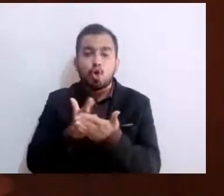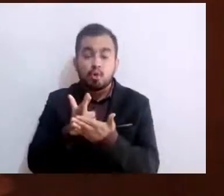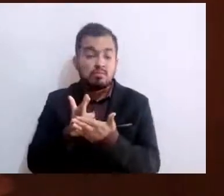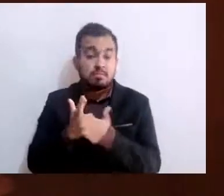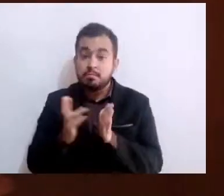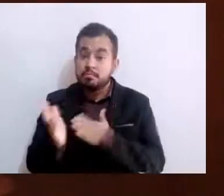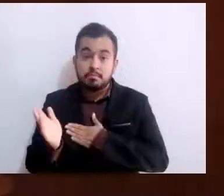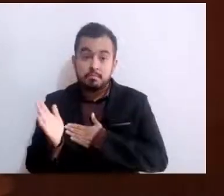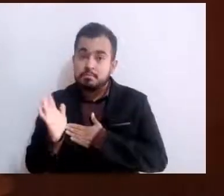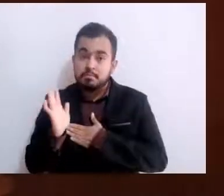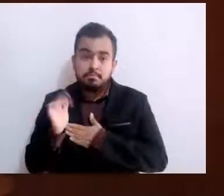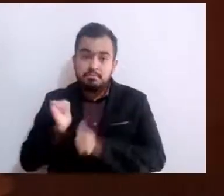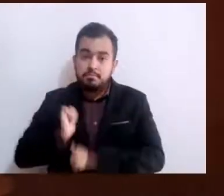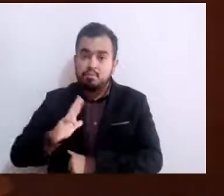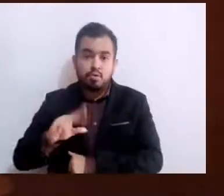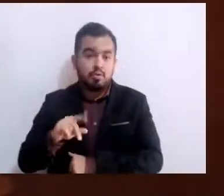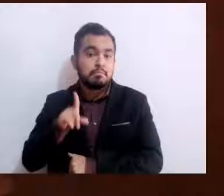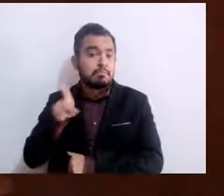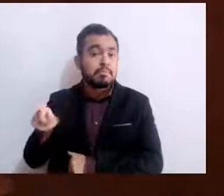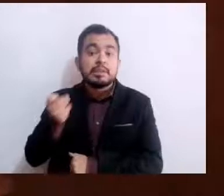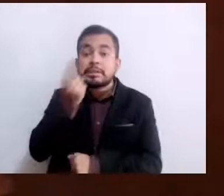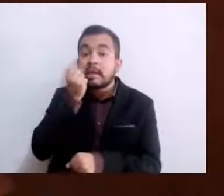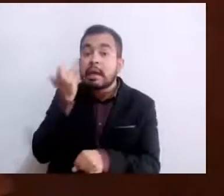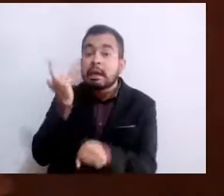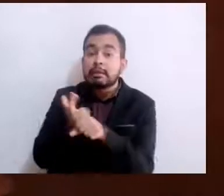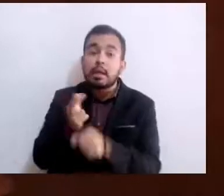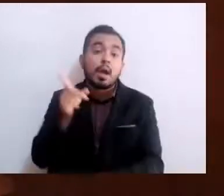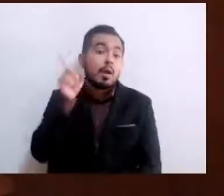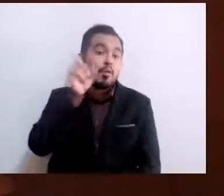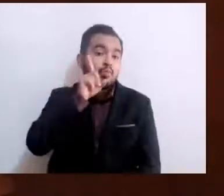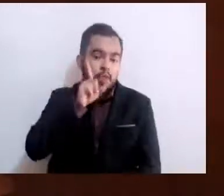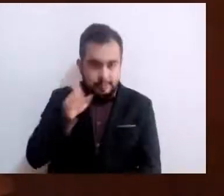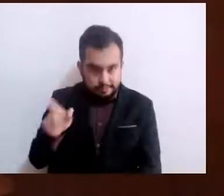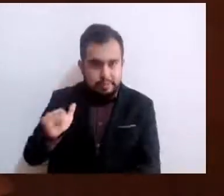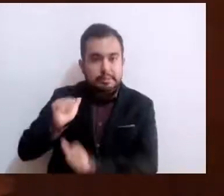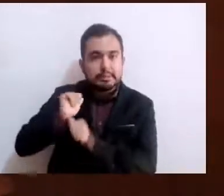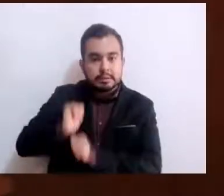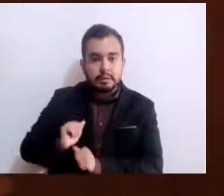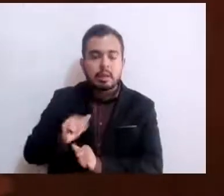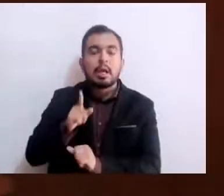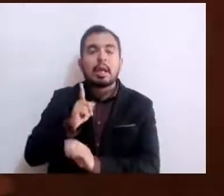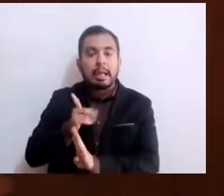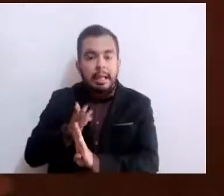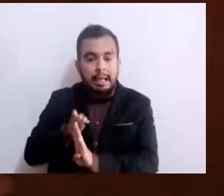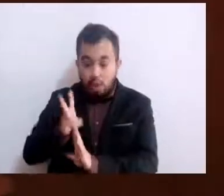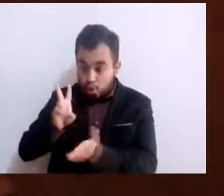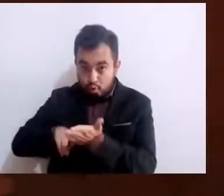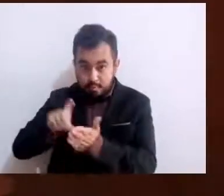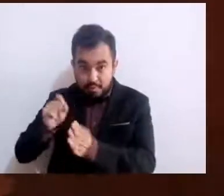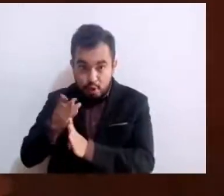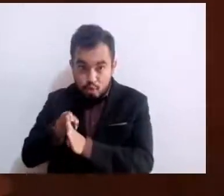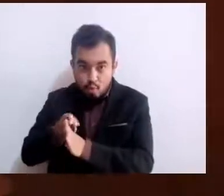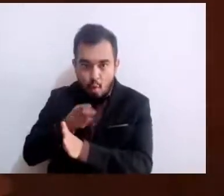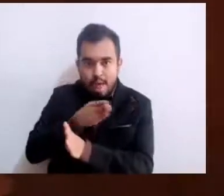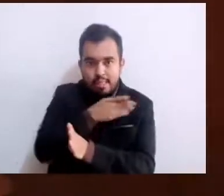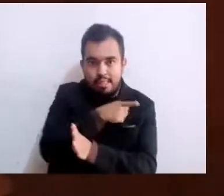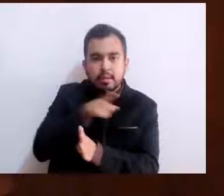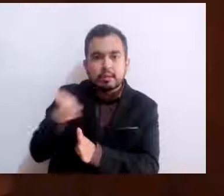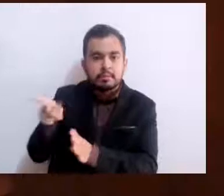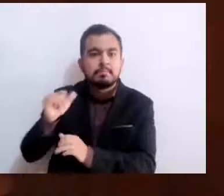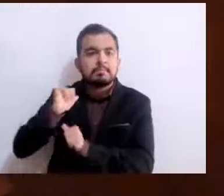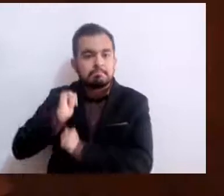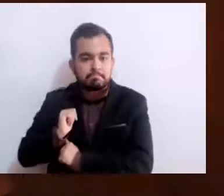Mujer, que fue quien operó el programa en los años anteriores al 2021. Después